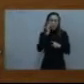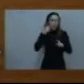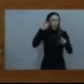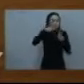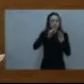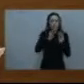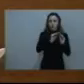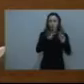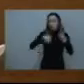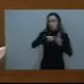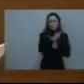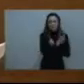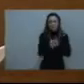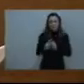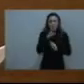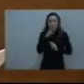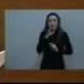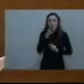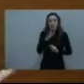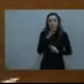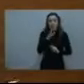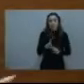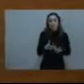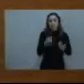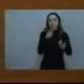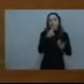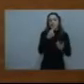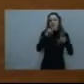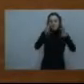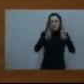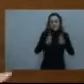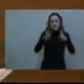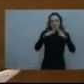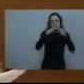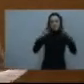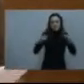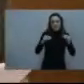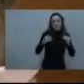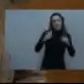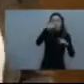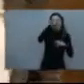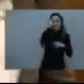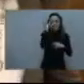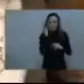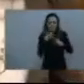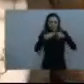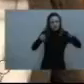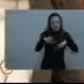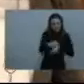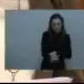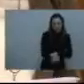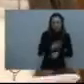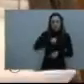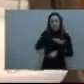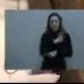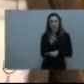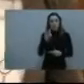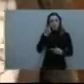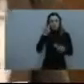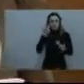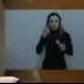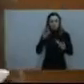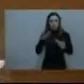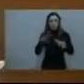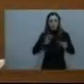presentándose importantes diferencias en la elección que hacen de ramas universitarias hombres y mujeres. ¿Estamos verdaderamente preparados para formar